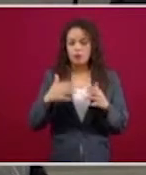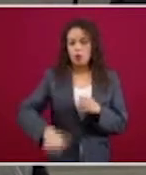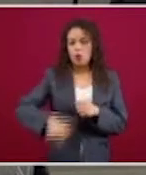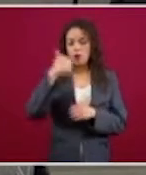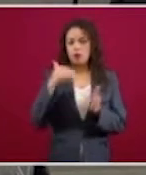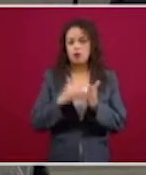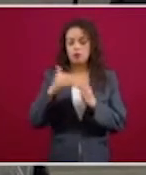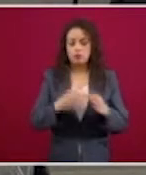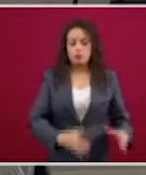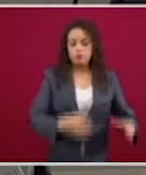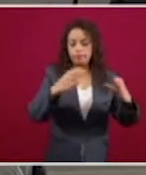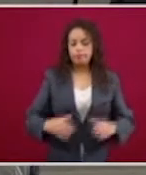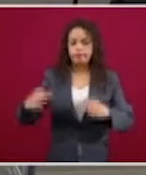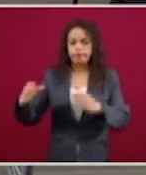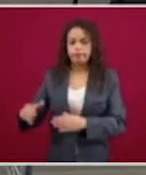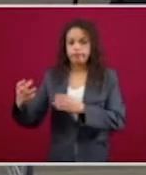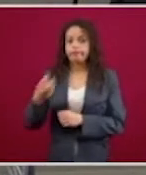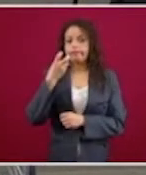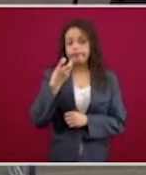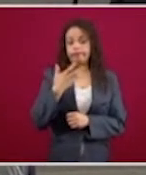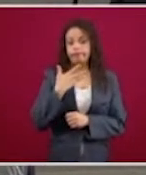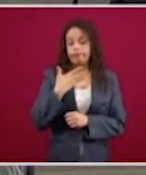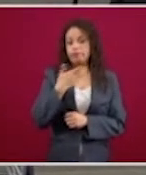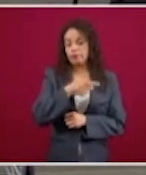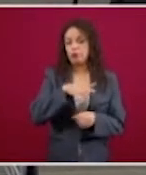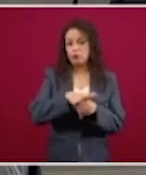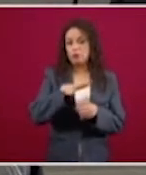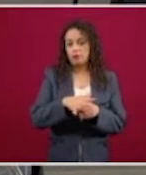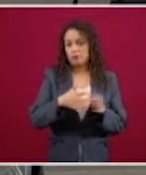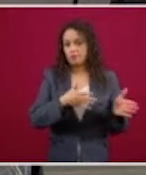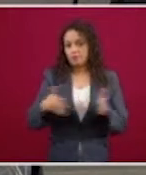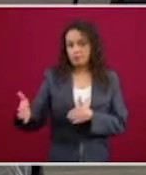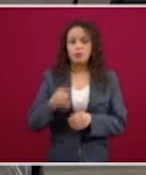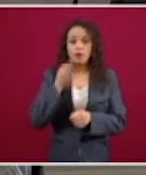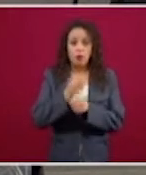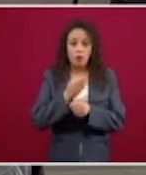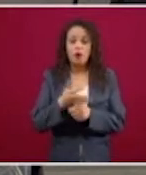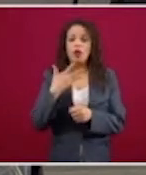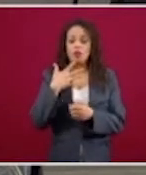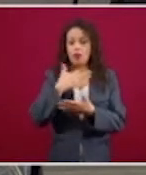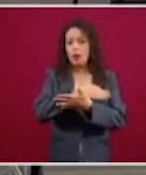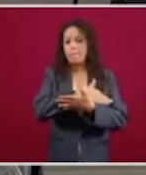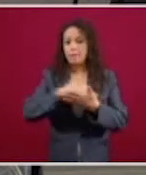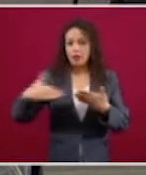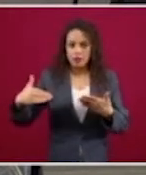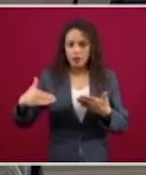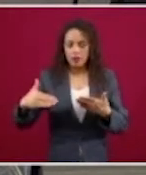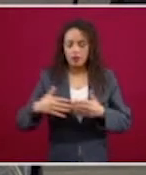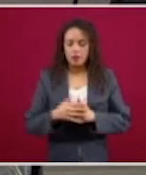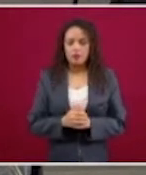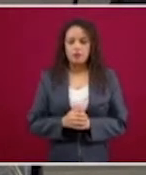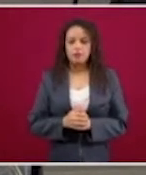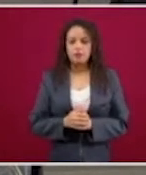de barriles es nuestra capacidad. Hoy la tenemos en la mitad, tenemos una capacidad de